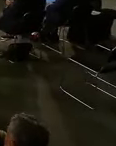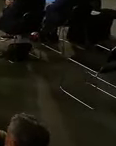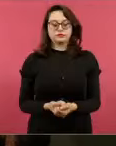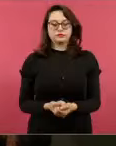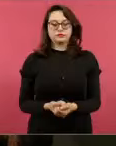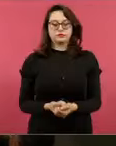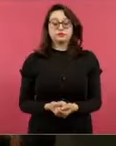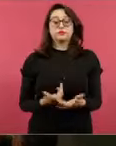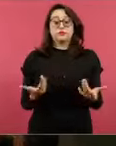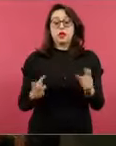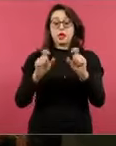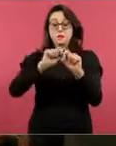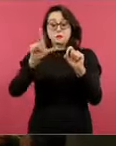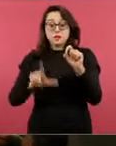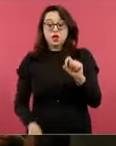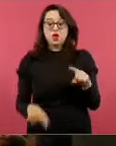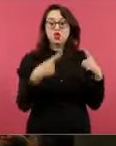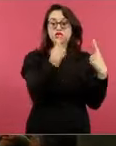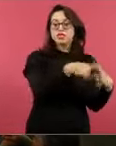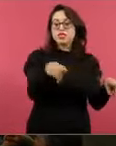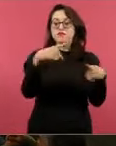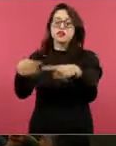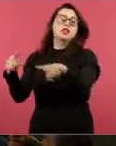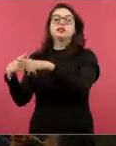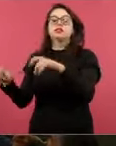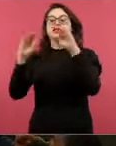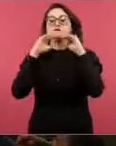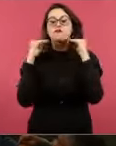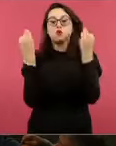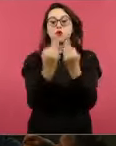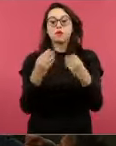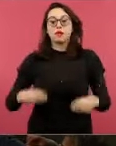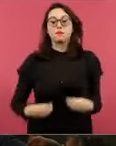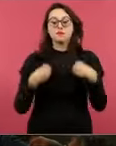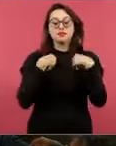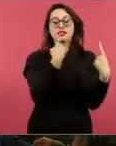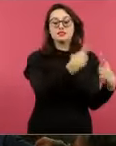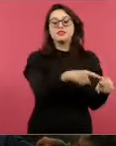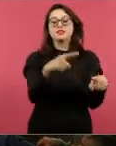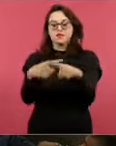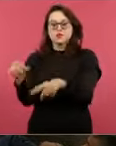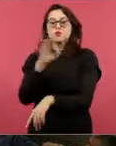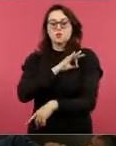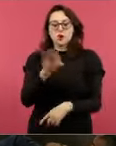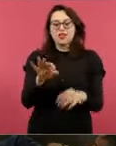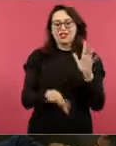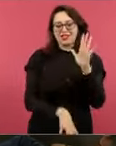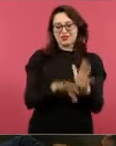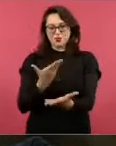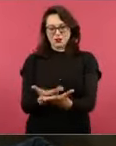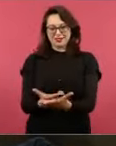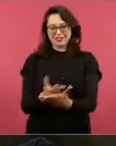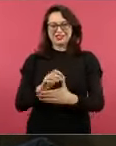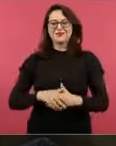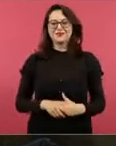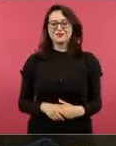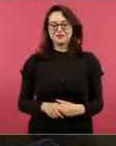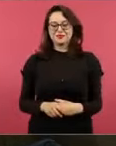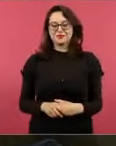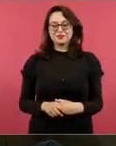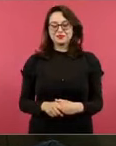en sí está llena de diferentes realidades, entonces podemos buscar otras alternativas. Esto es una propuesta. Entonces